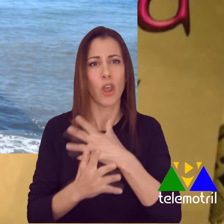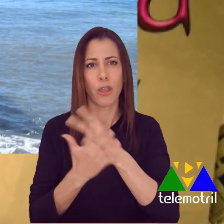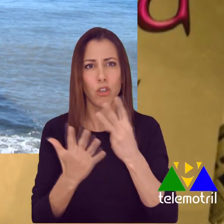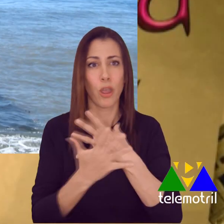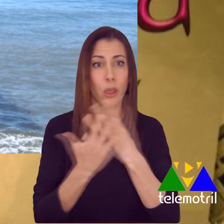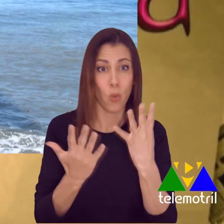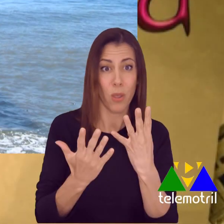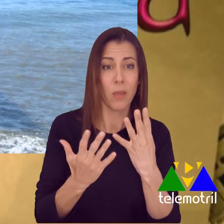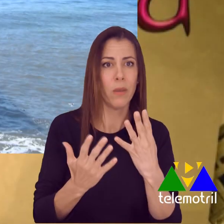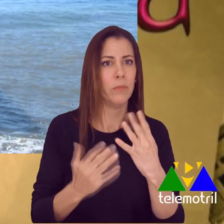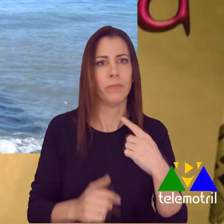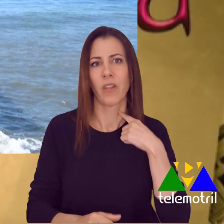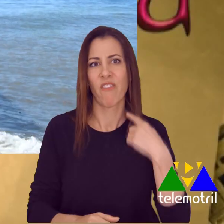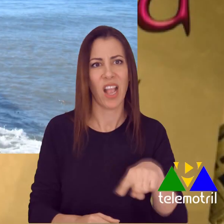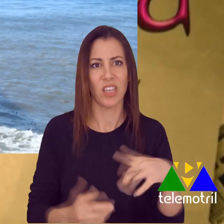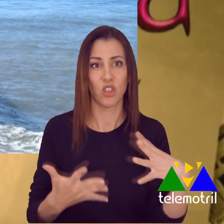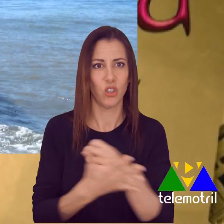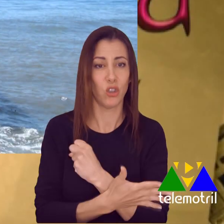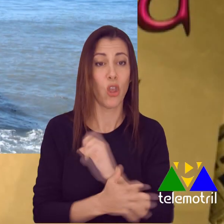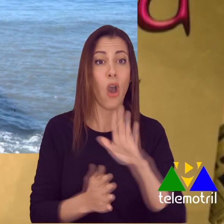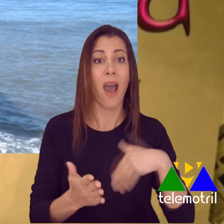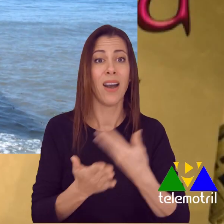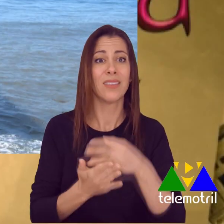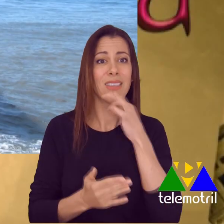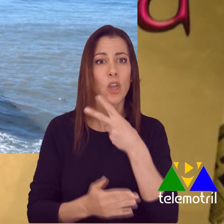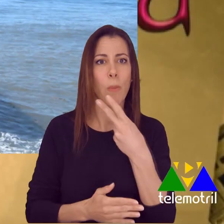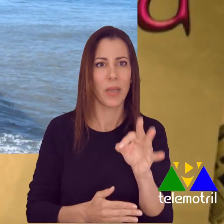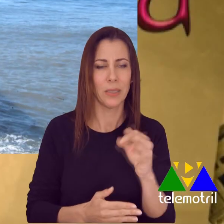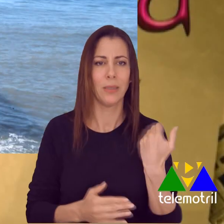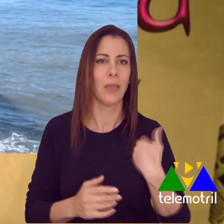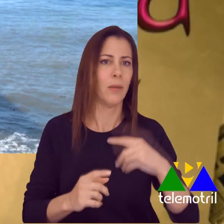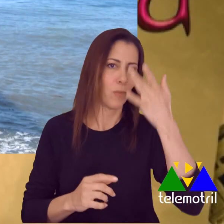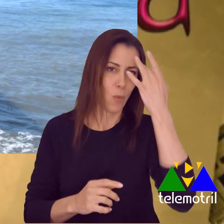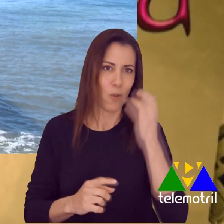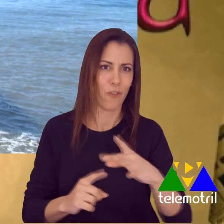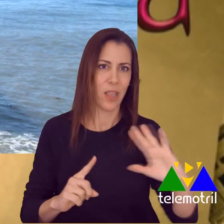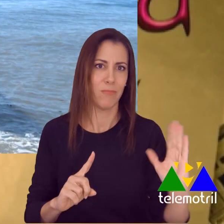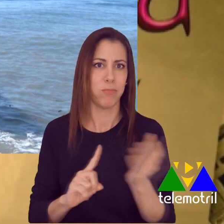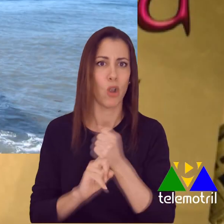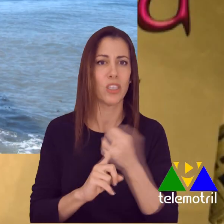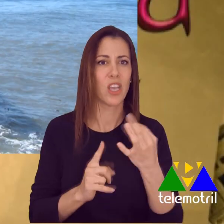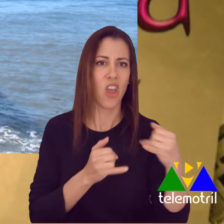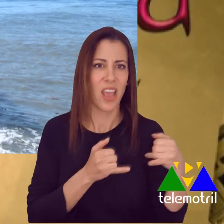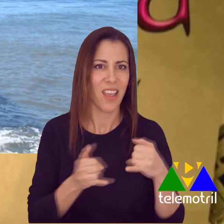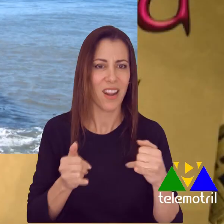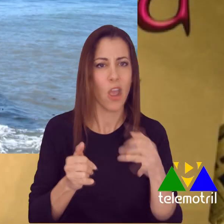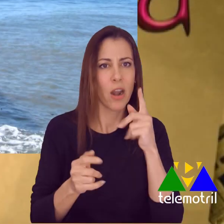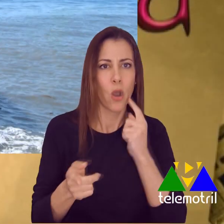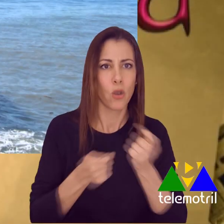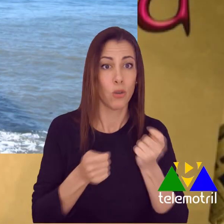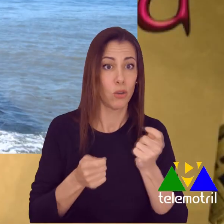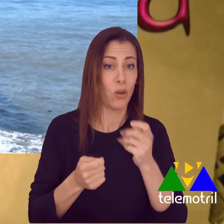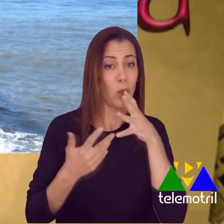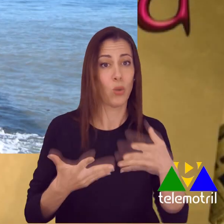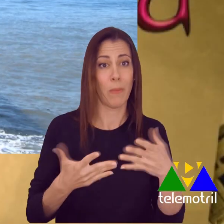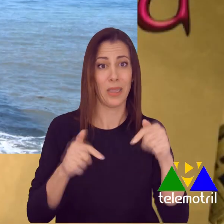en intentar cauzar el río fracasaron todos, hasta que en el siglo XX definitivamente el río fue encauzado y es lo que tenemos hoy.